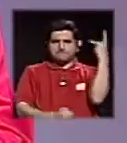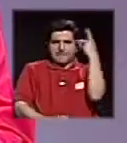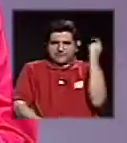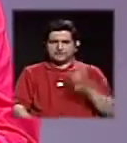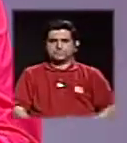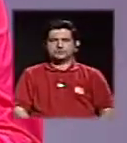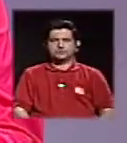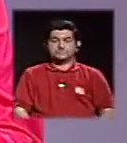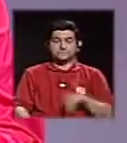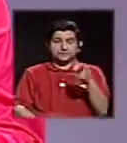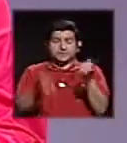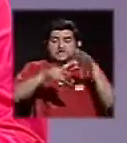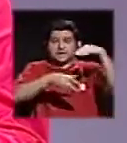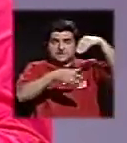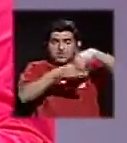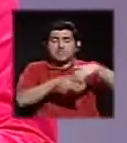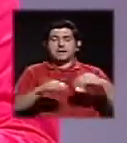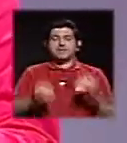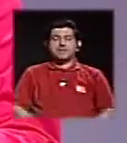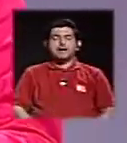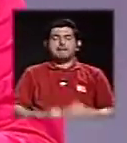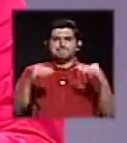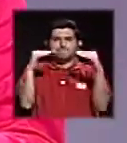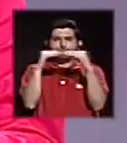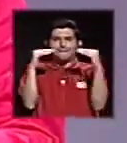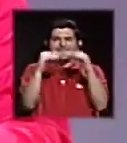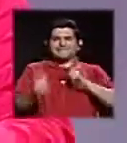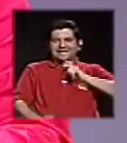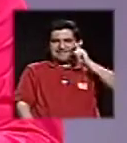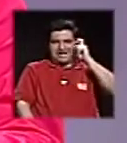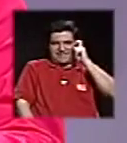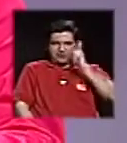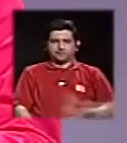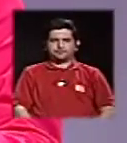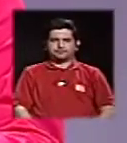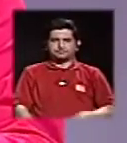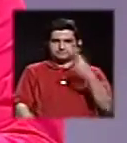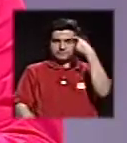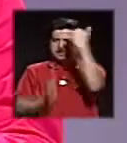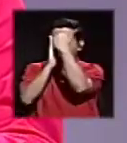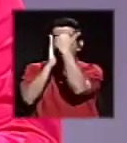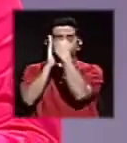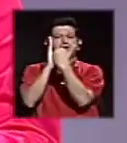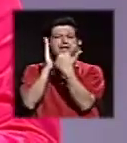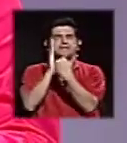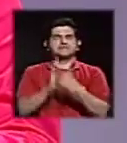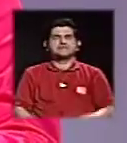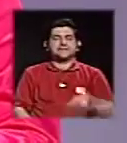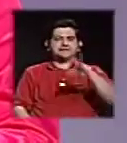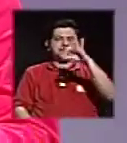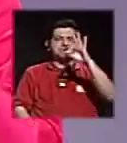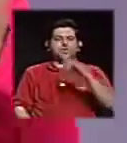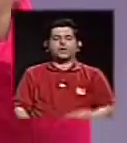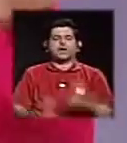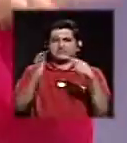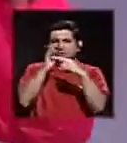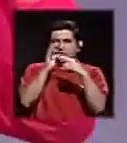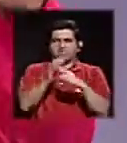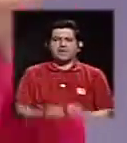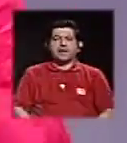es incorporar la paridad de género en las listas de elección popular variedad